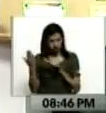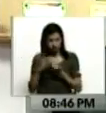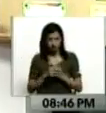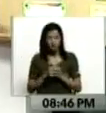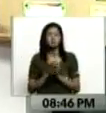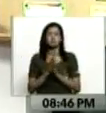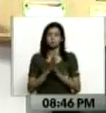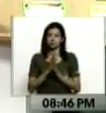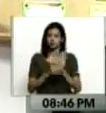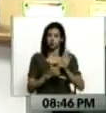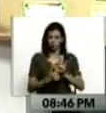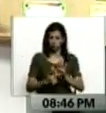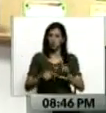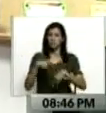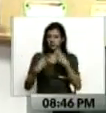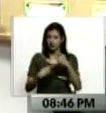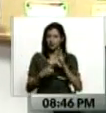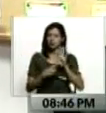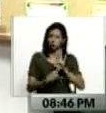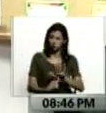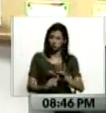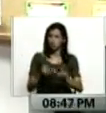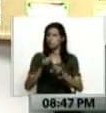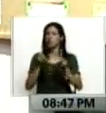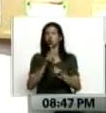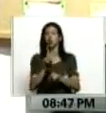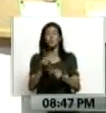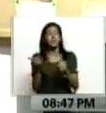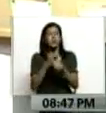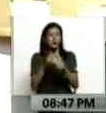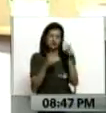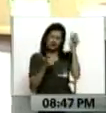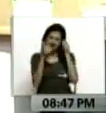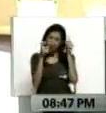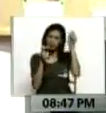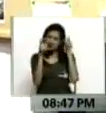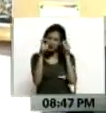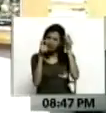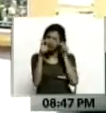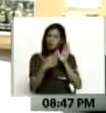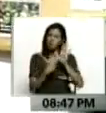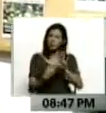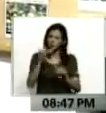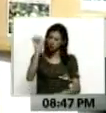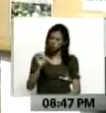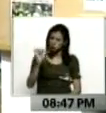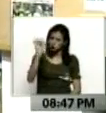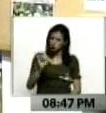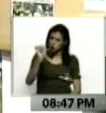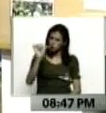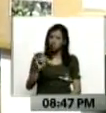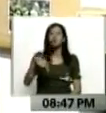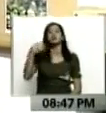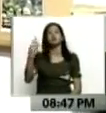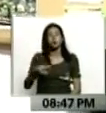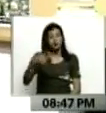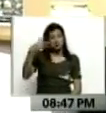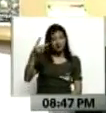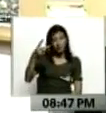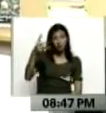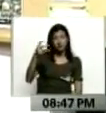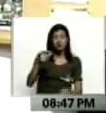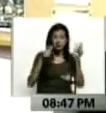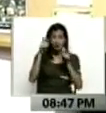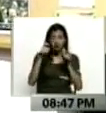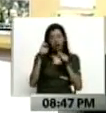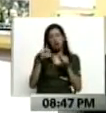Dale provoca pasar una cosa que tengo ahí ahorita ver pero no primero Chávez Chávez Chávez y después